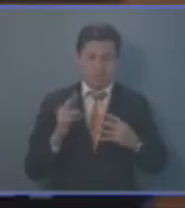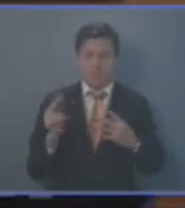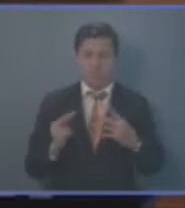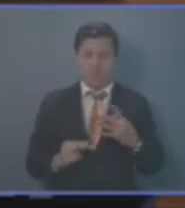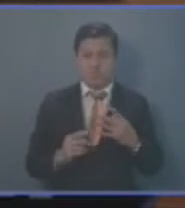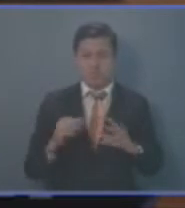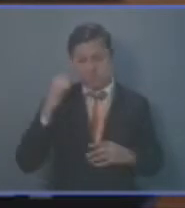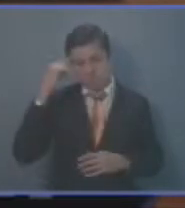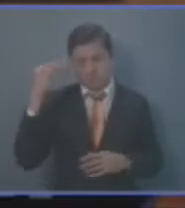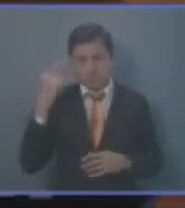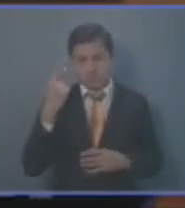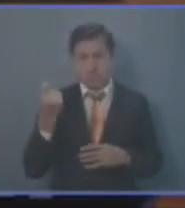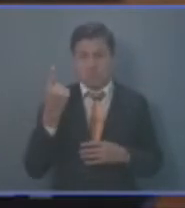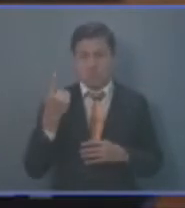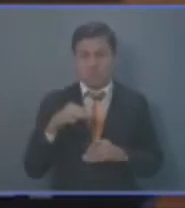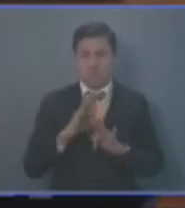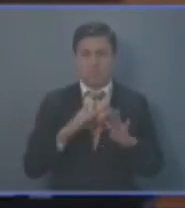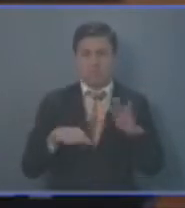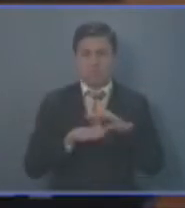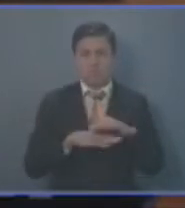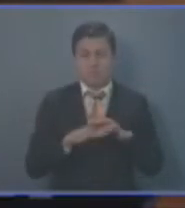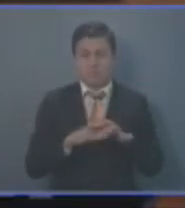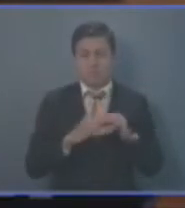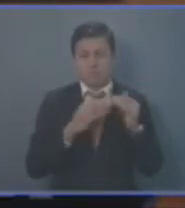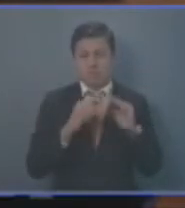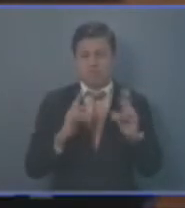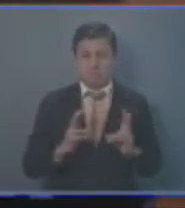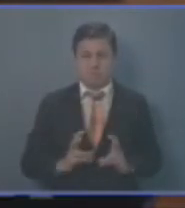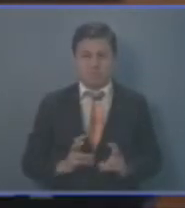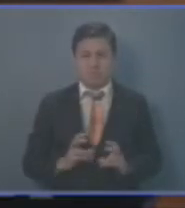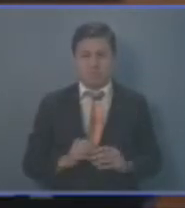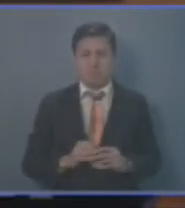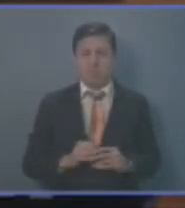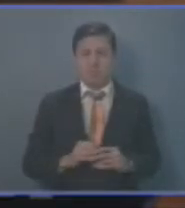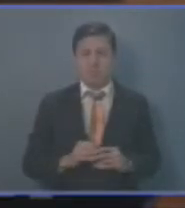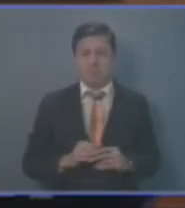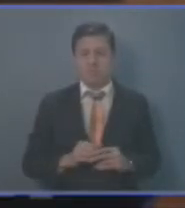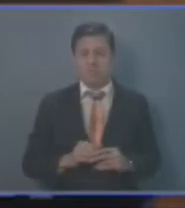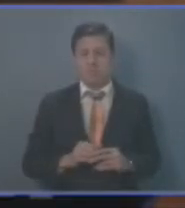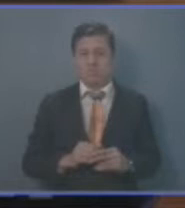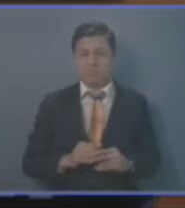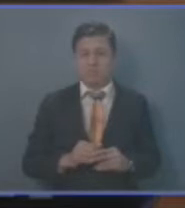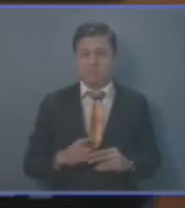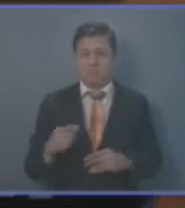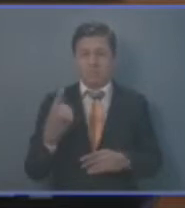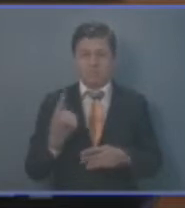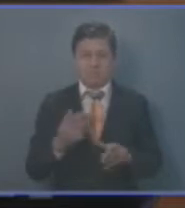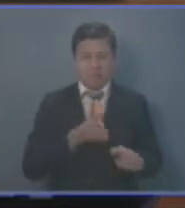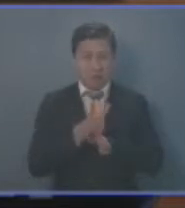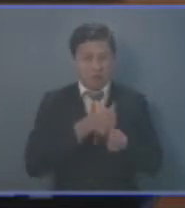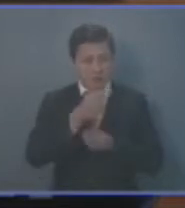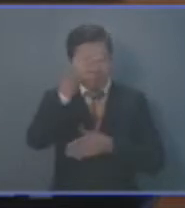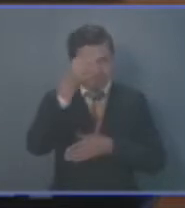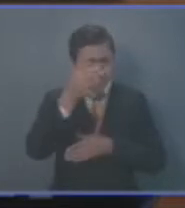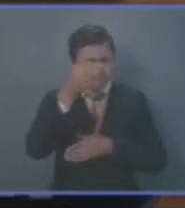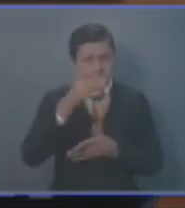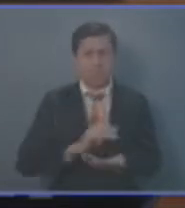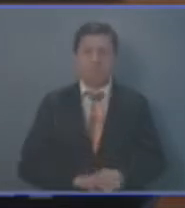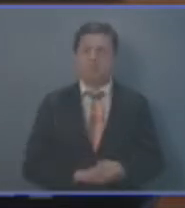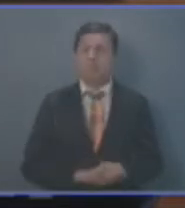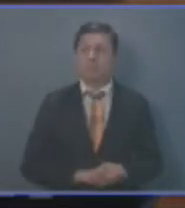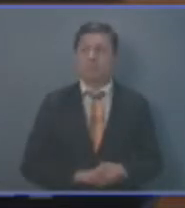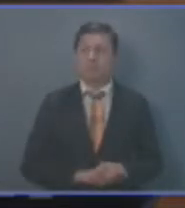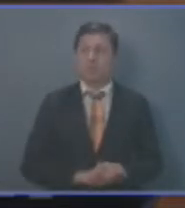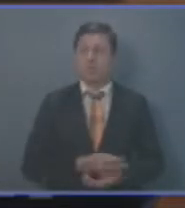protocolos deben contener como mínimo los siguientes factores: un alto nivel de excelencia profesional, un uso eficiente de